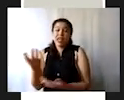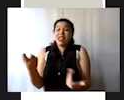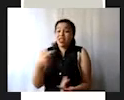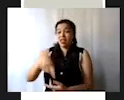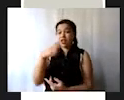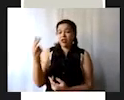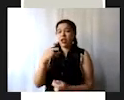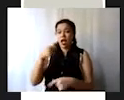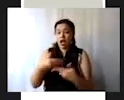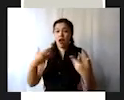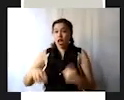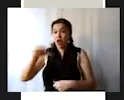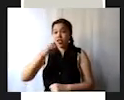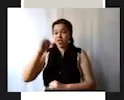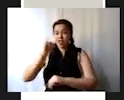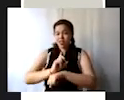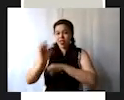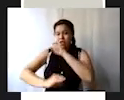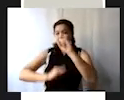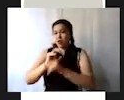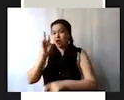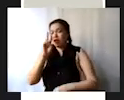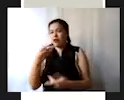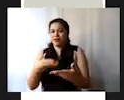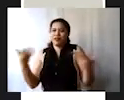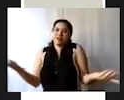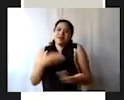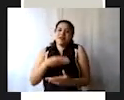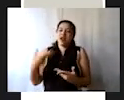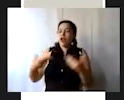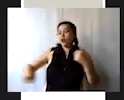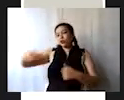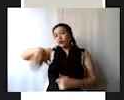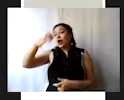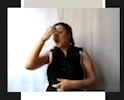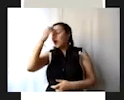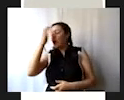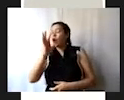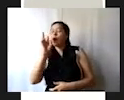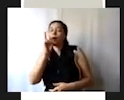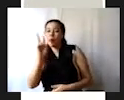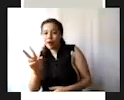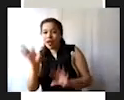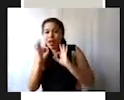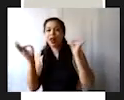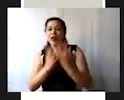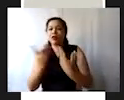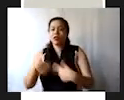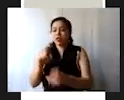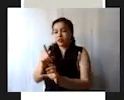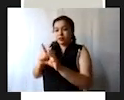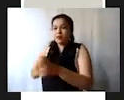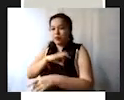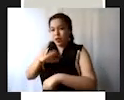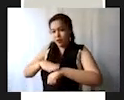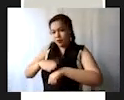de la Visión, precisamente, así es que, bueno, pues les invito a que conozcan, vean de qué forma se pueden sumar a esto.